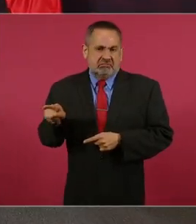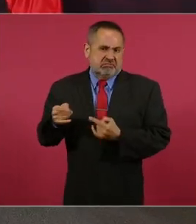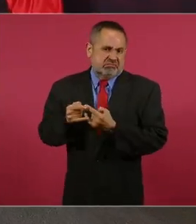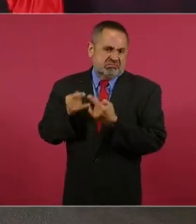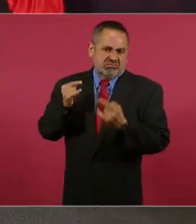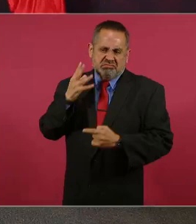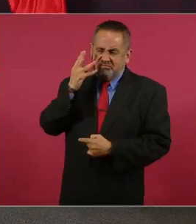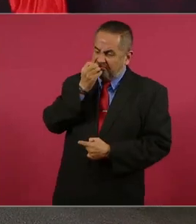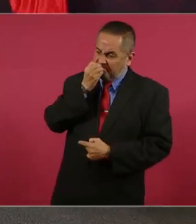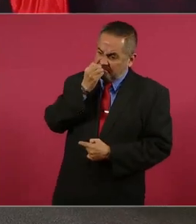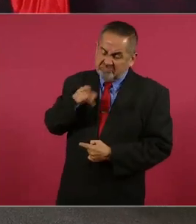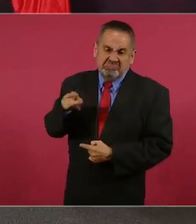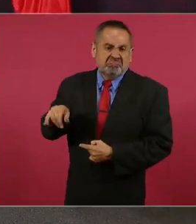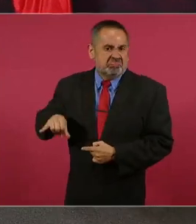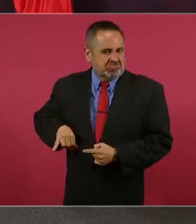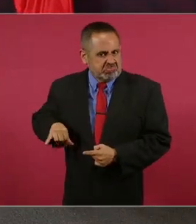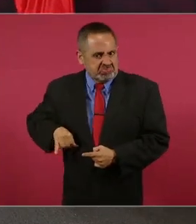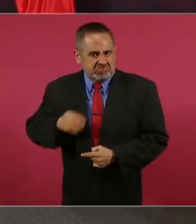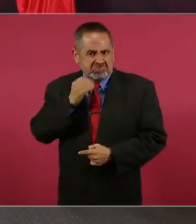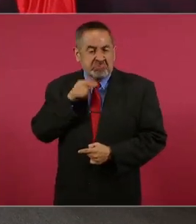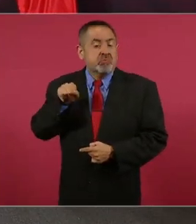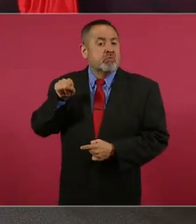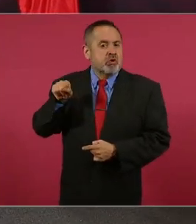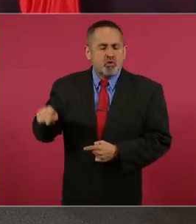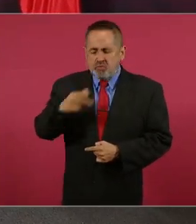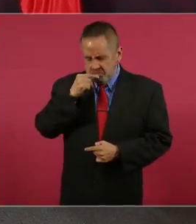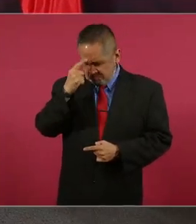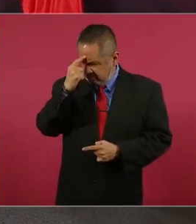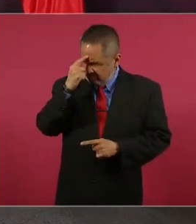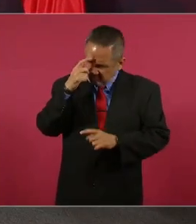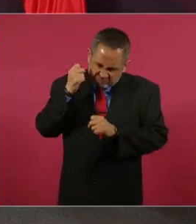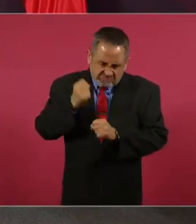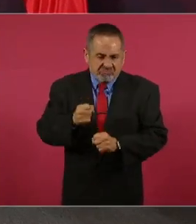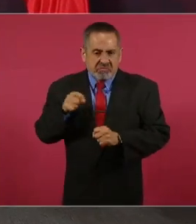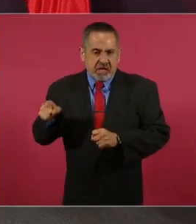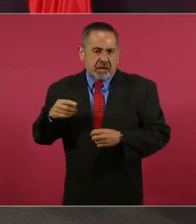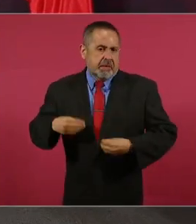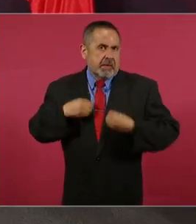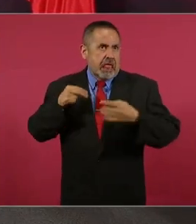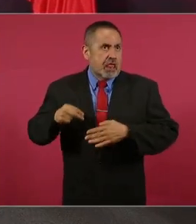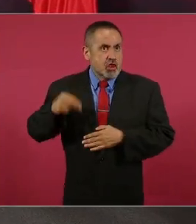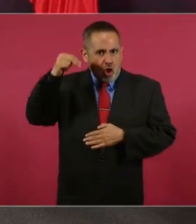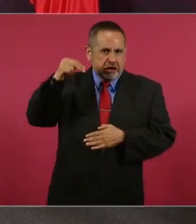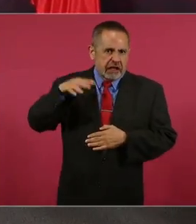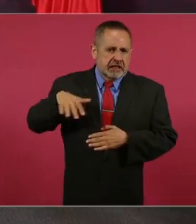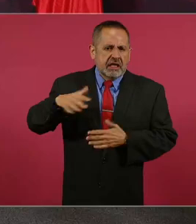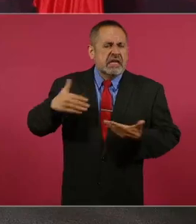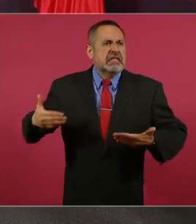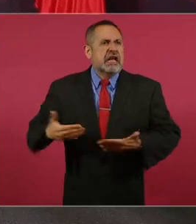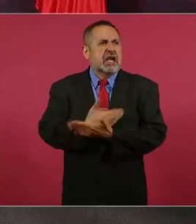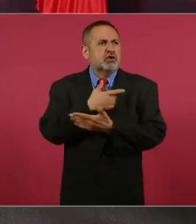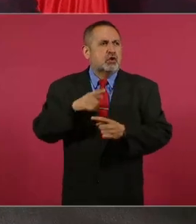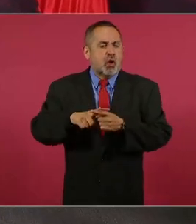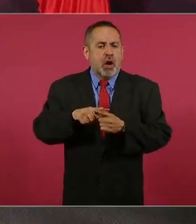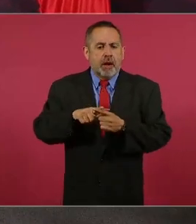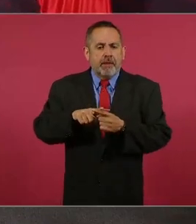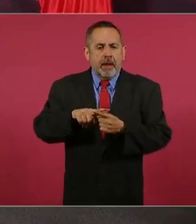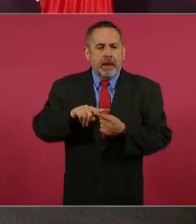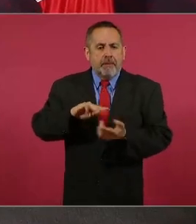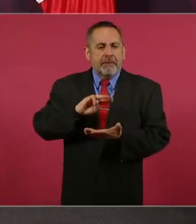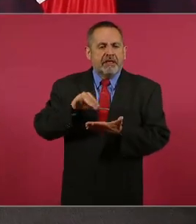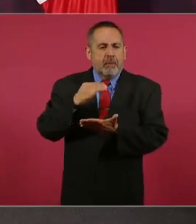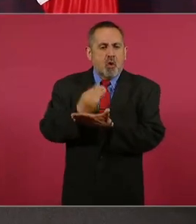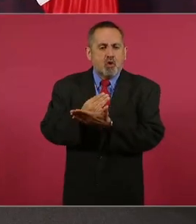bellísima de un hombre con convicciones, norteño, nacido en Matamoros,